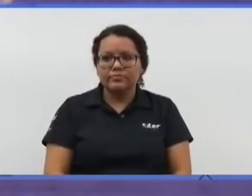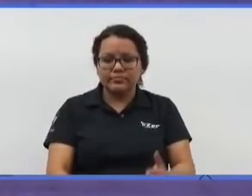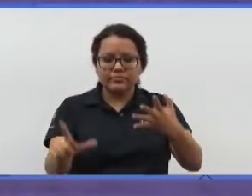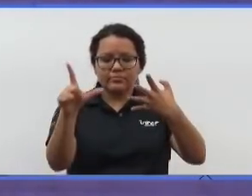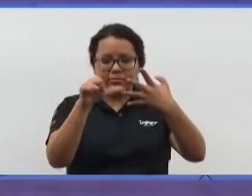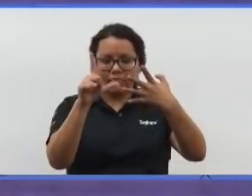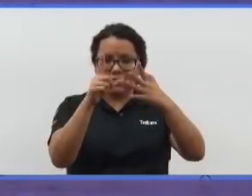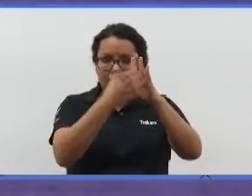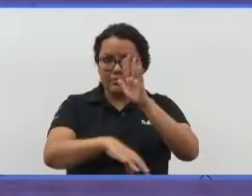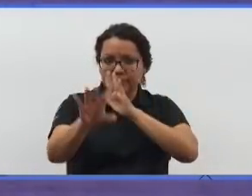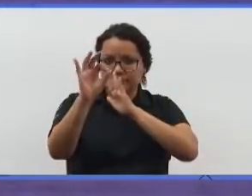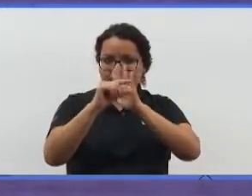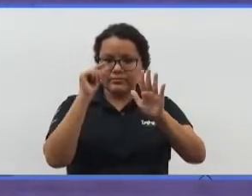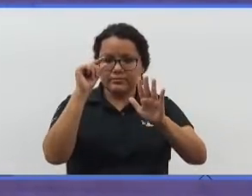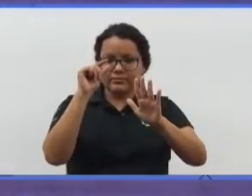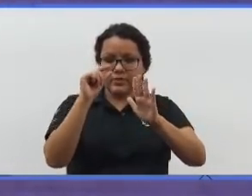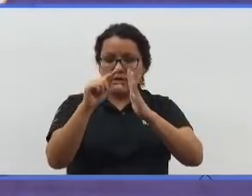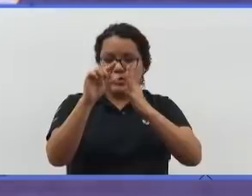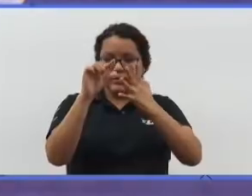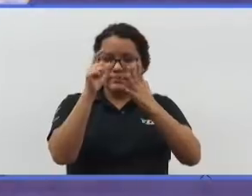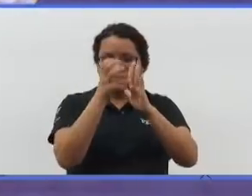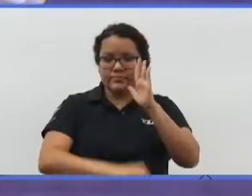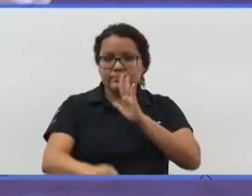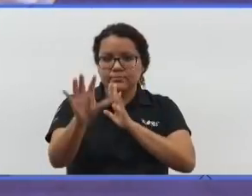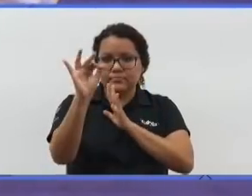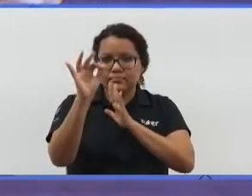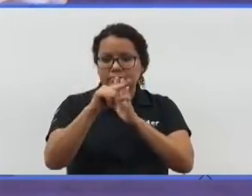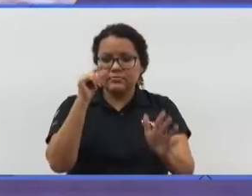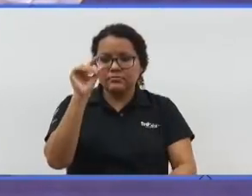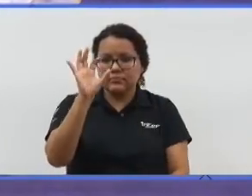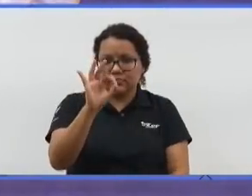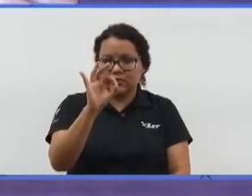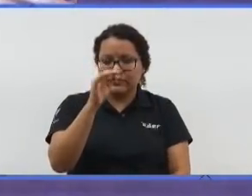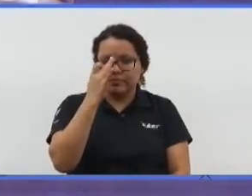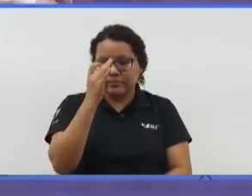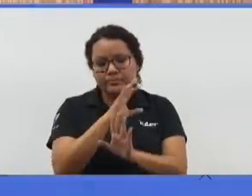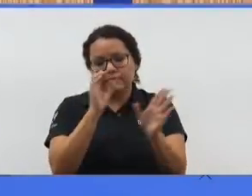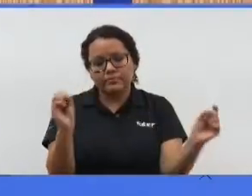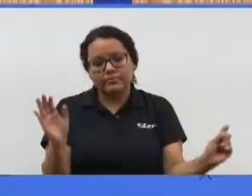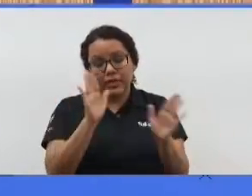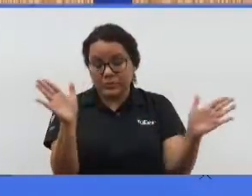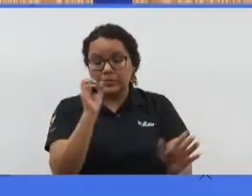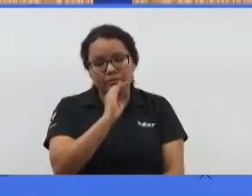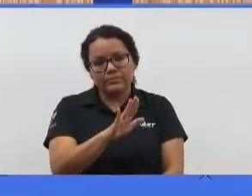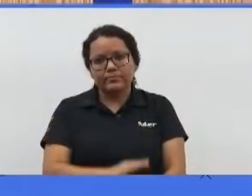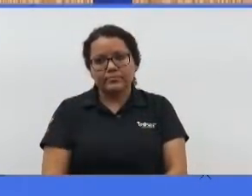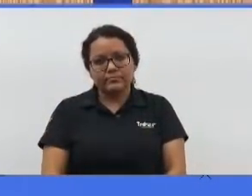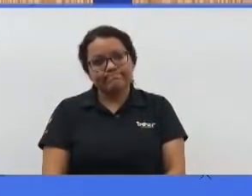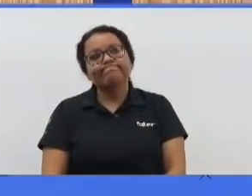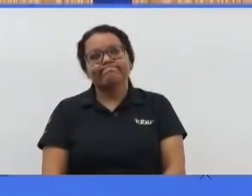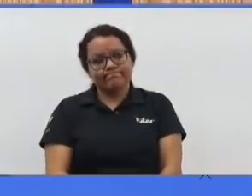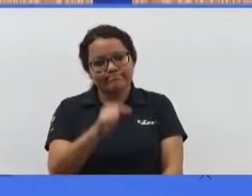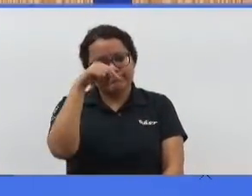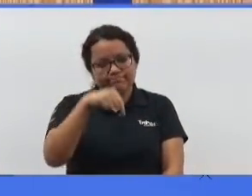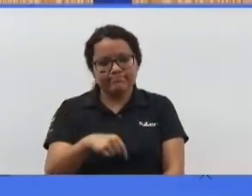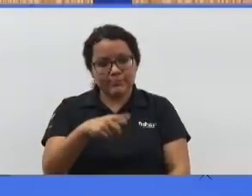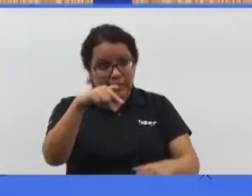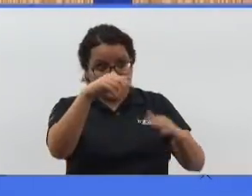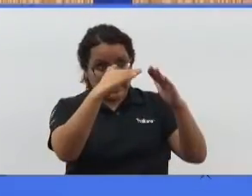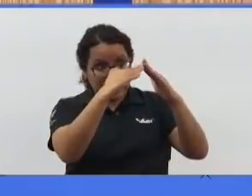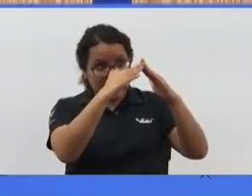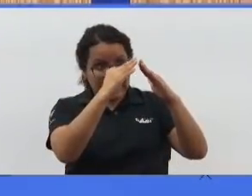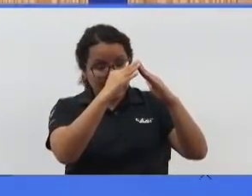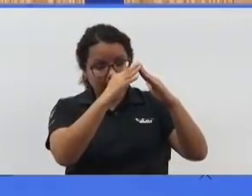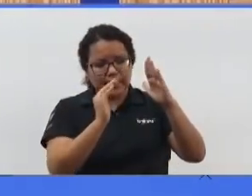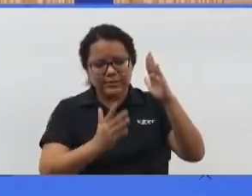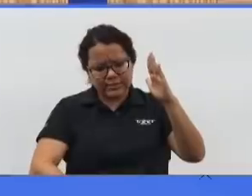9 y jesús dice en esta porción de la palabra palabras en rojo dichas por jesús hoy ha venido la salvación esta casa quien